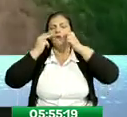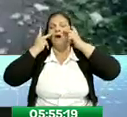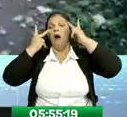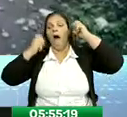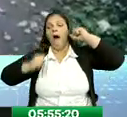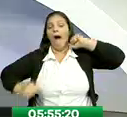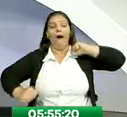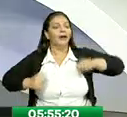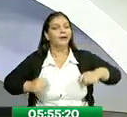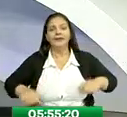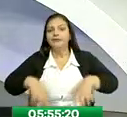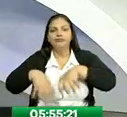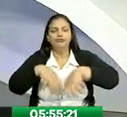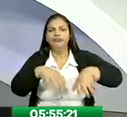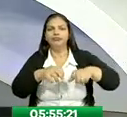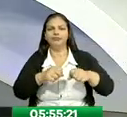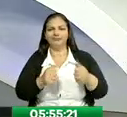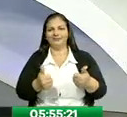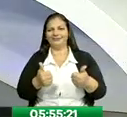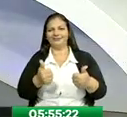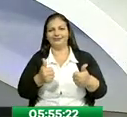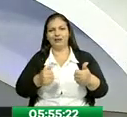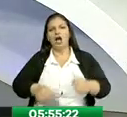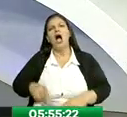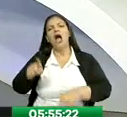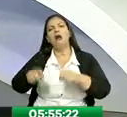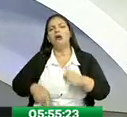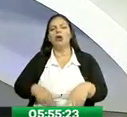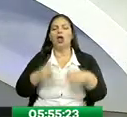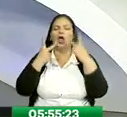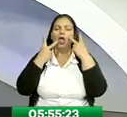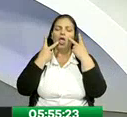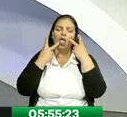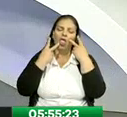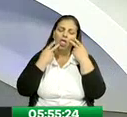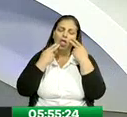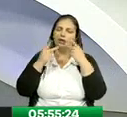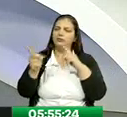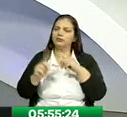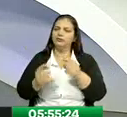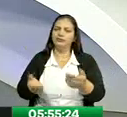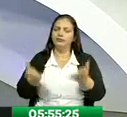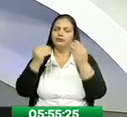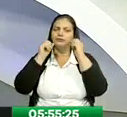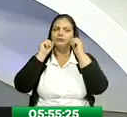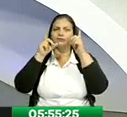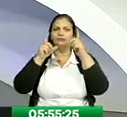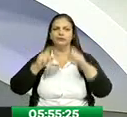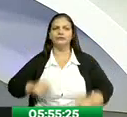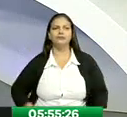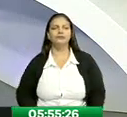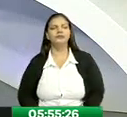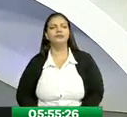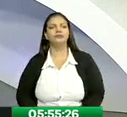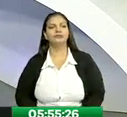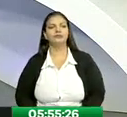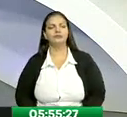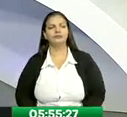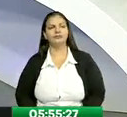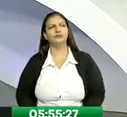bueno para que usted digiera la noticia. Esta información se parece a una que pasamos no más de